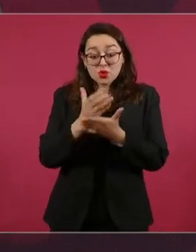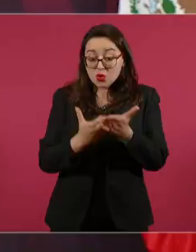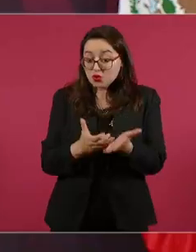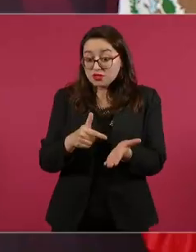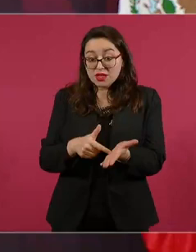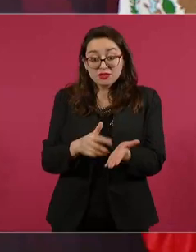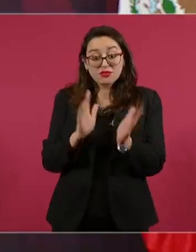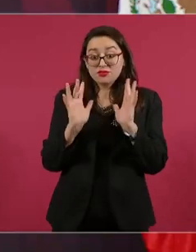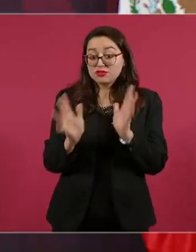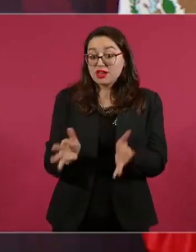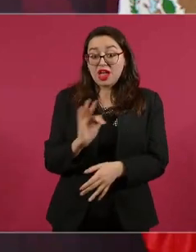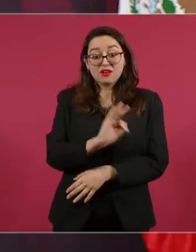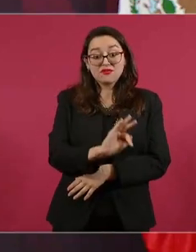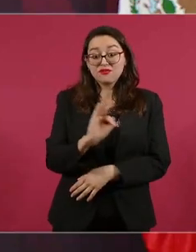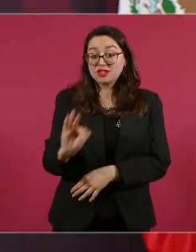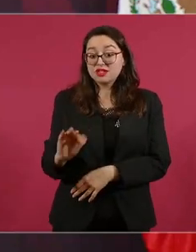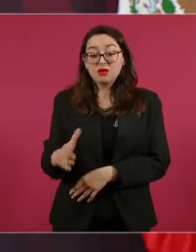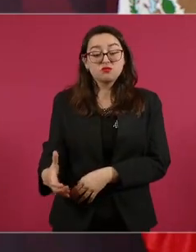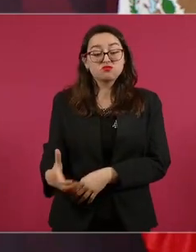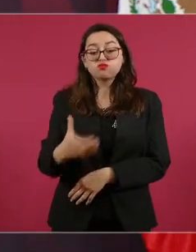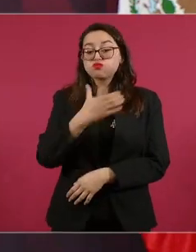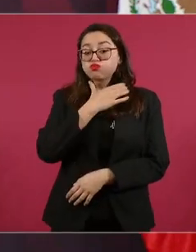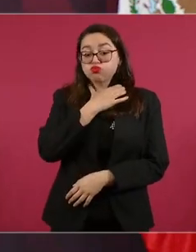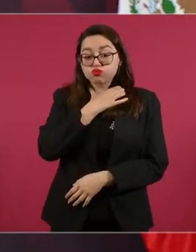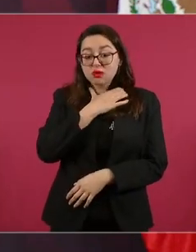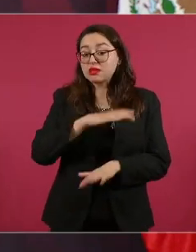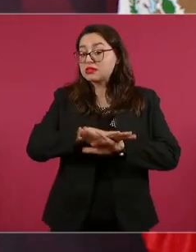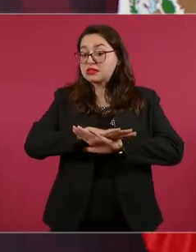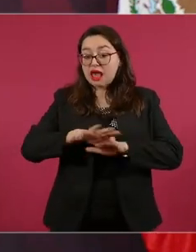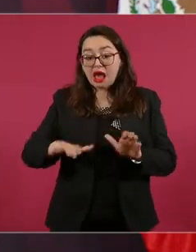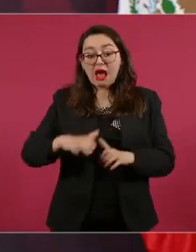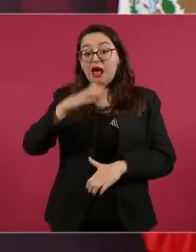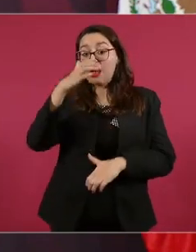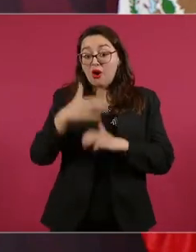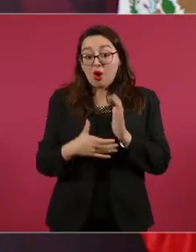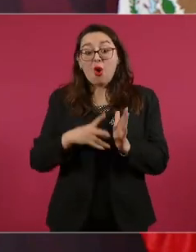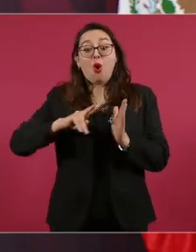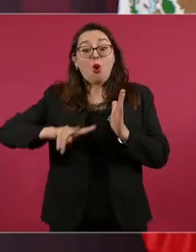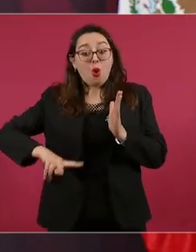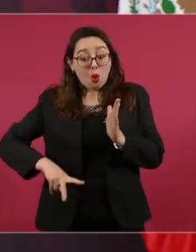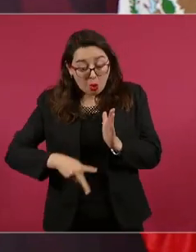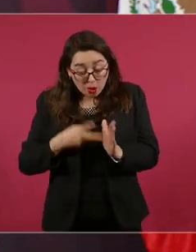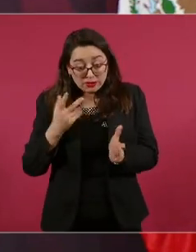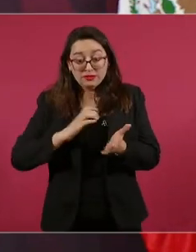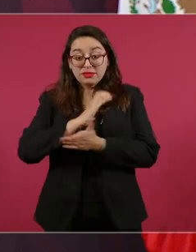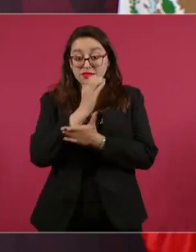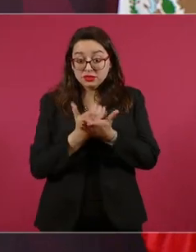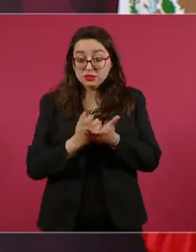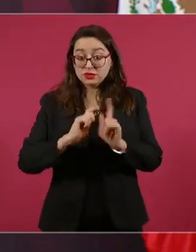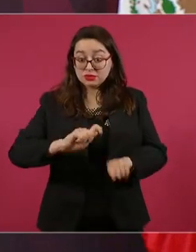contrato. Entonces, no se renovó porque se les planteó